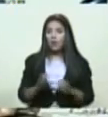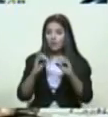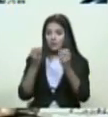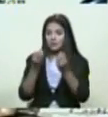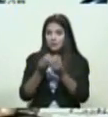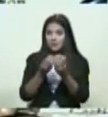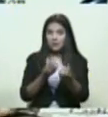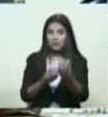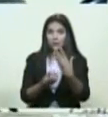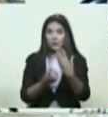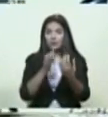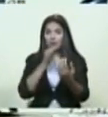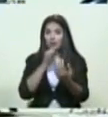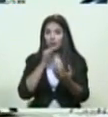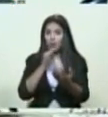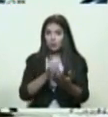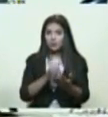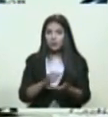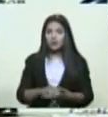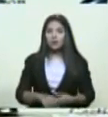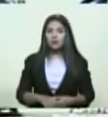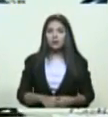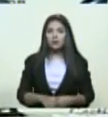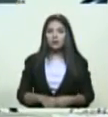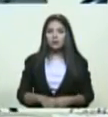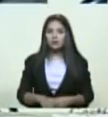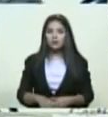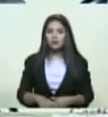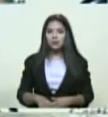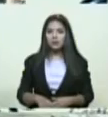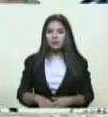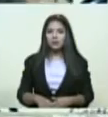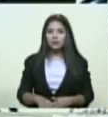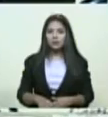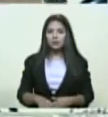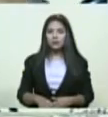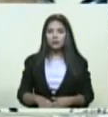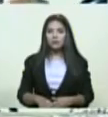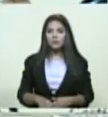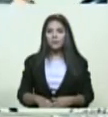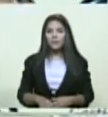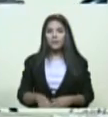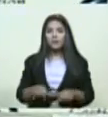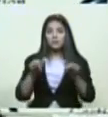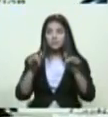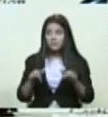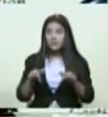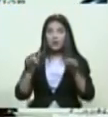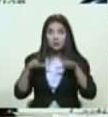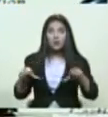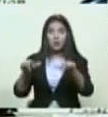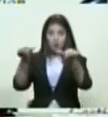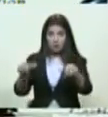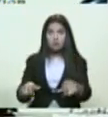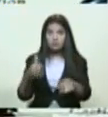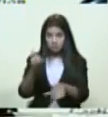denuncias. Y mientras no esté la oficina, bueno, está esta sede.